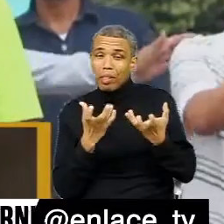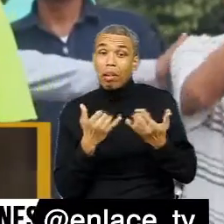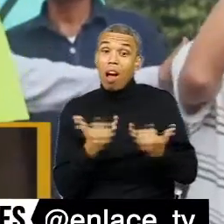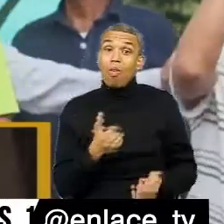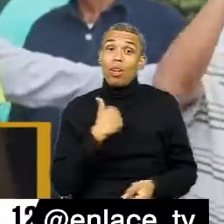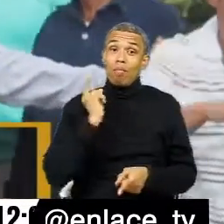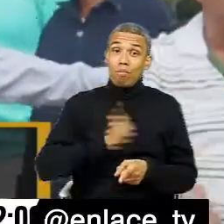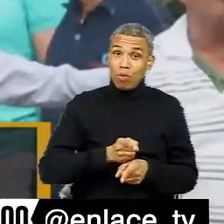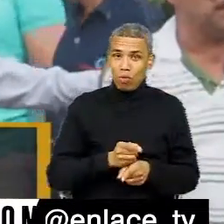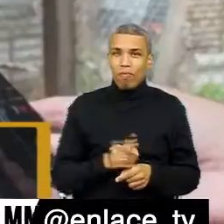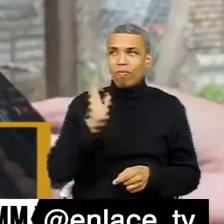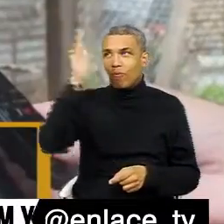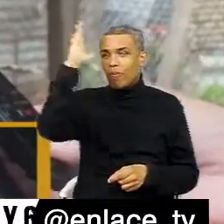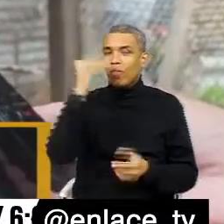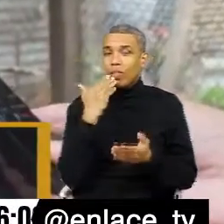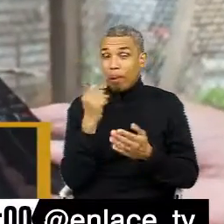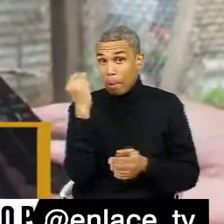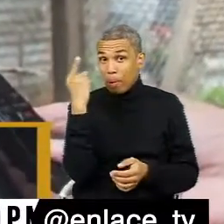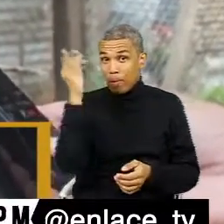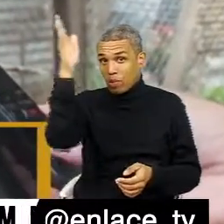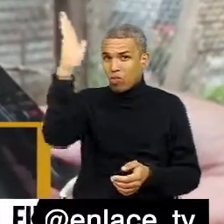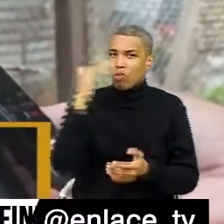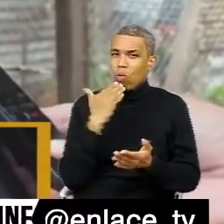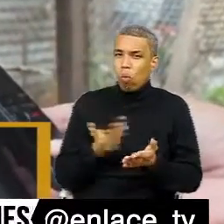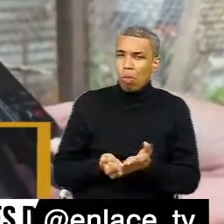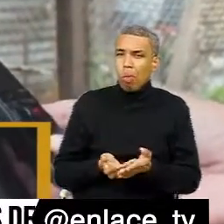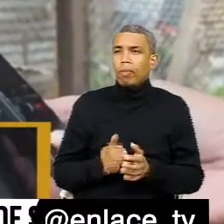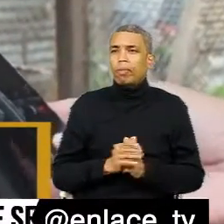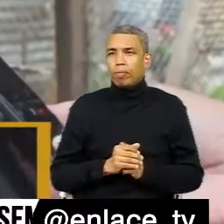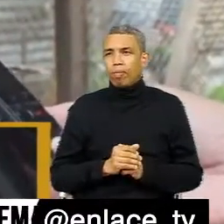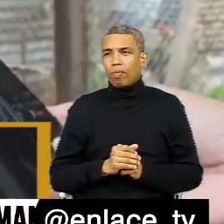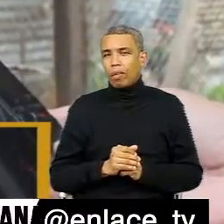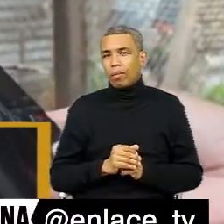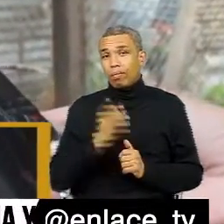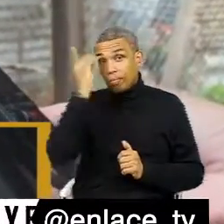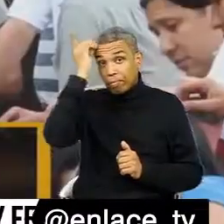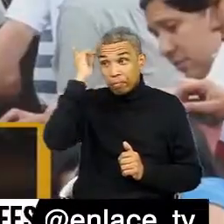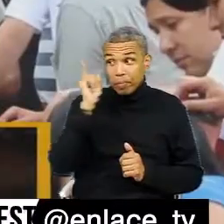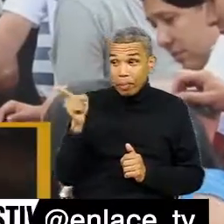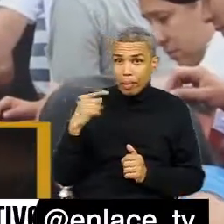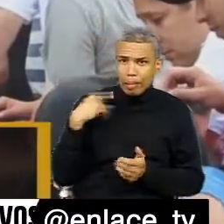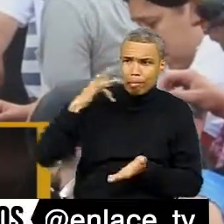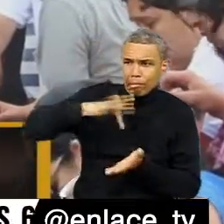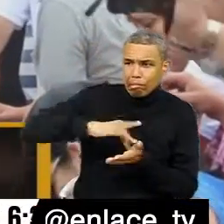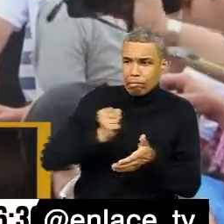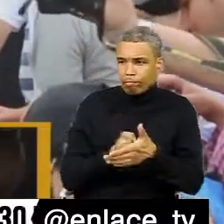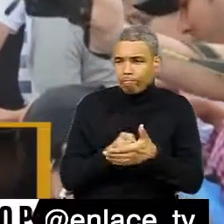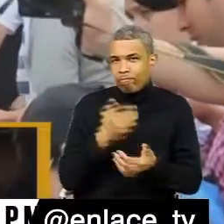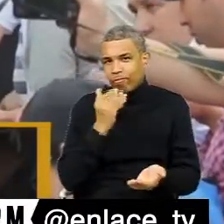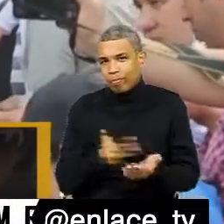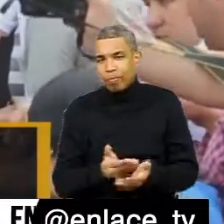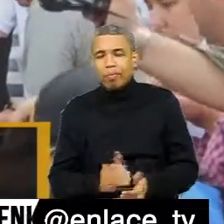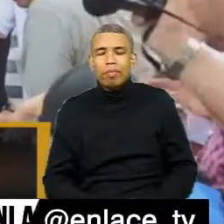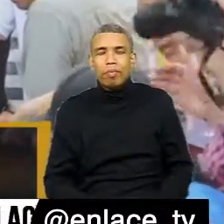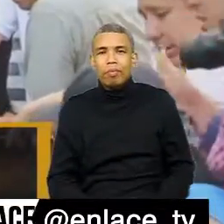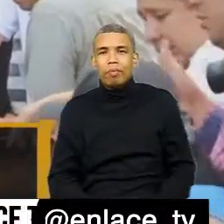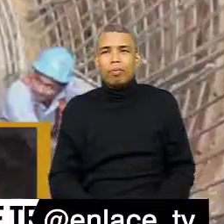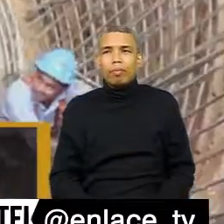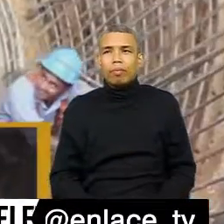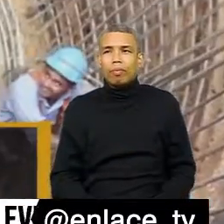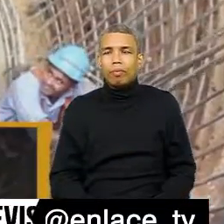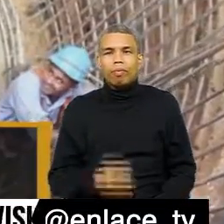acompañándole y dándole gracias a Dios primero que todo y diciéndole a él que gracias a Dios y a él que se ha venido adelantando. A su vez, el alcalde de Barranca Bermeja entregó el reporte